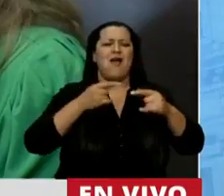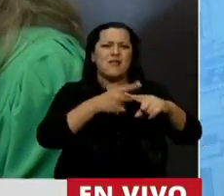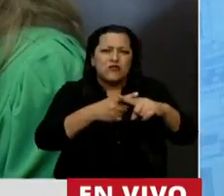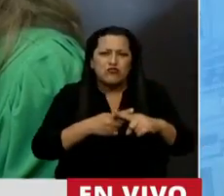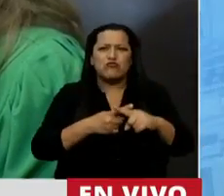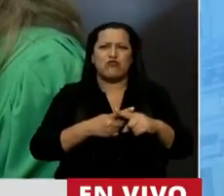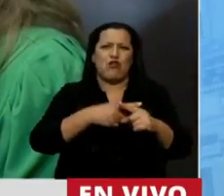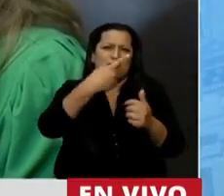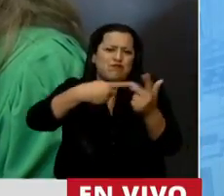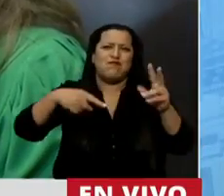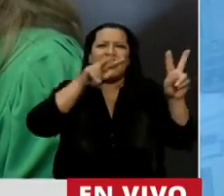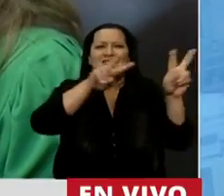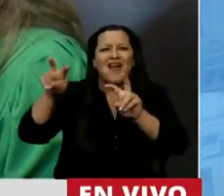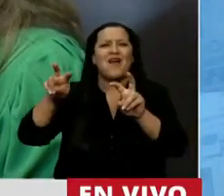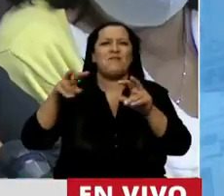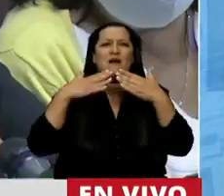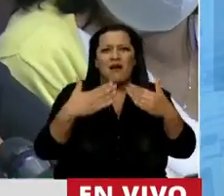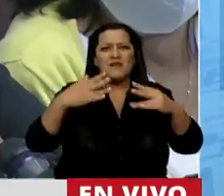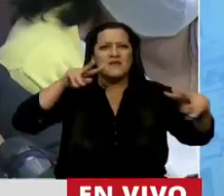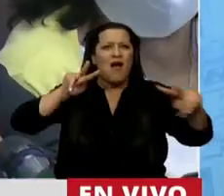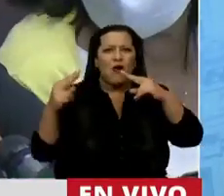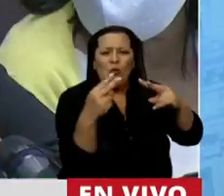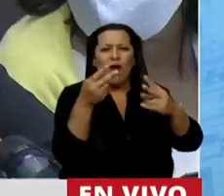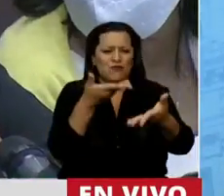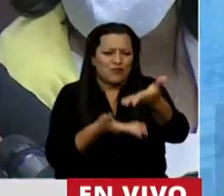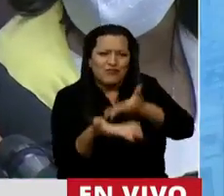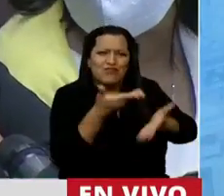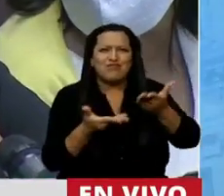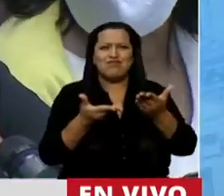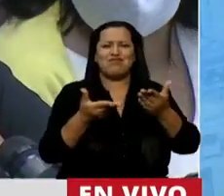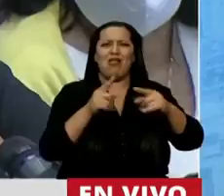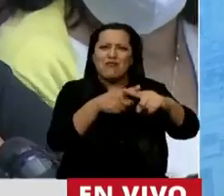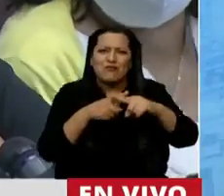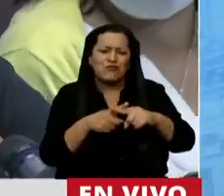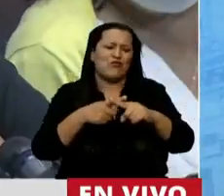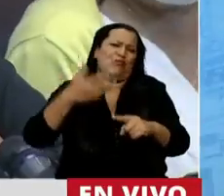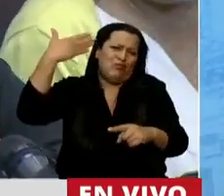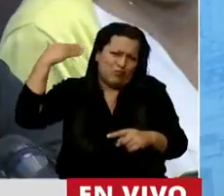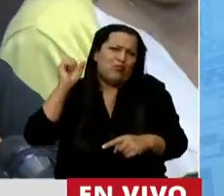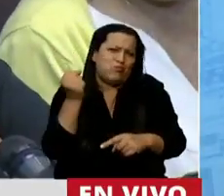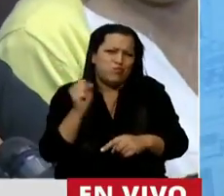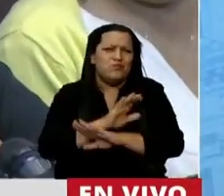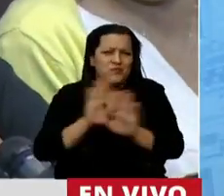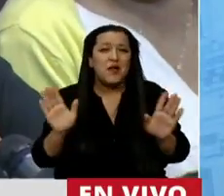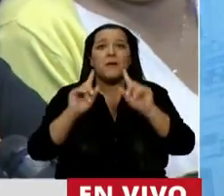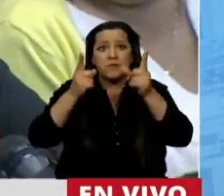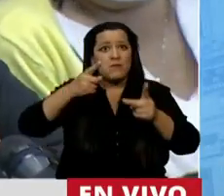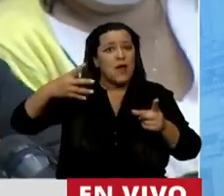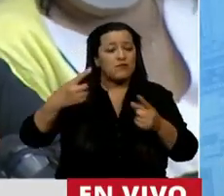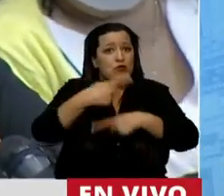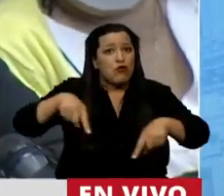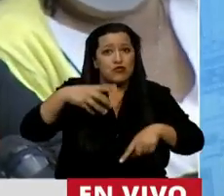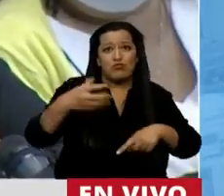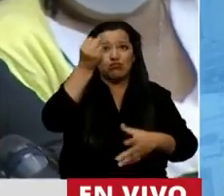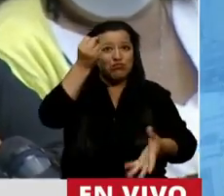en nuestros encuentros, en los diferentes espacios de discusión que venimos teniendo y en base a las conquistas también